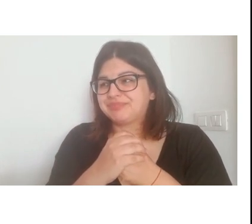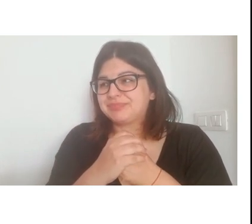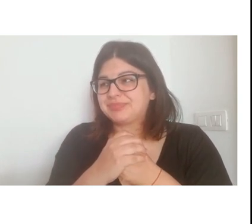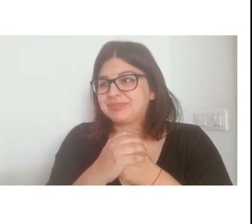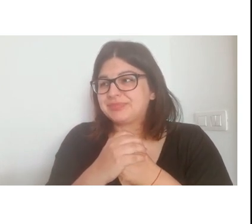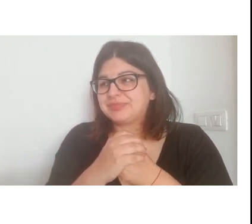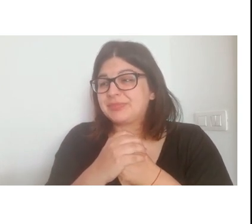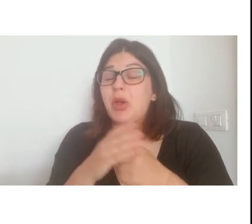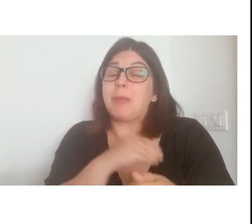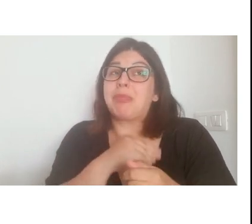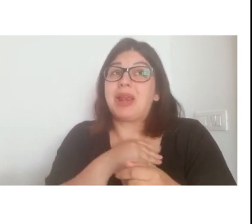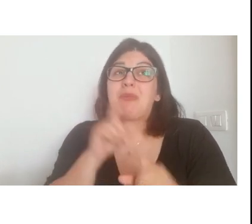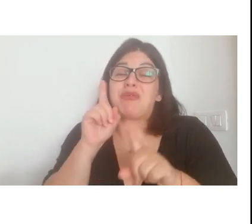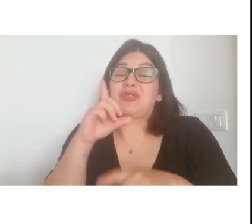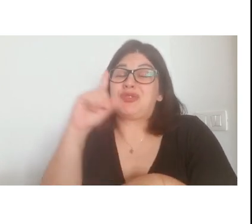boa.